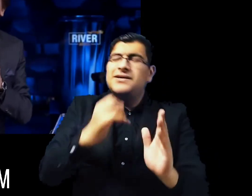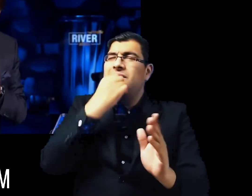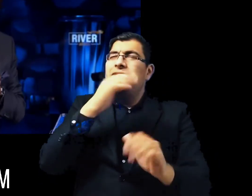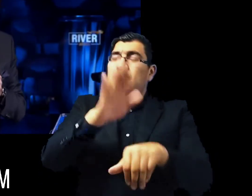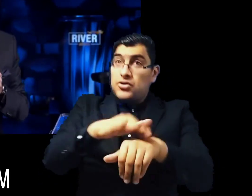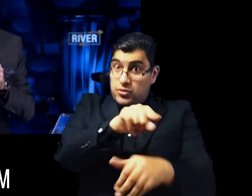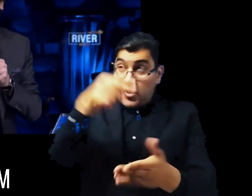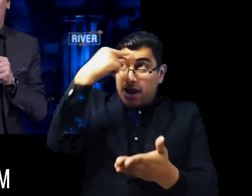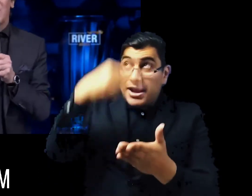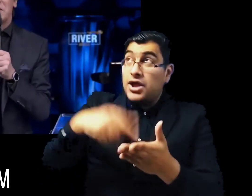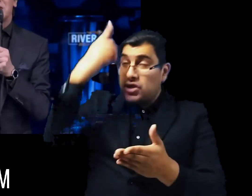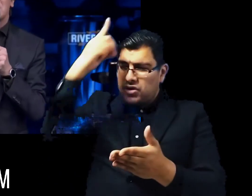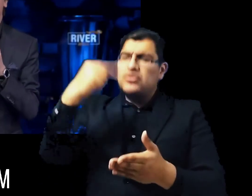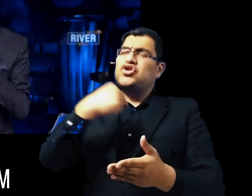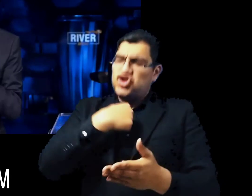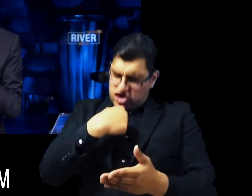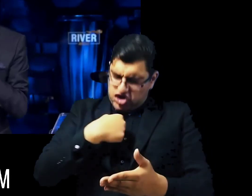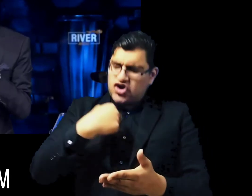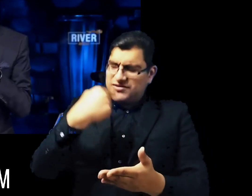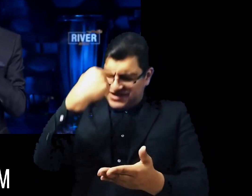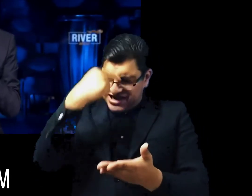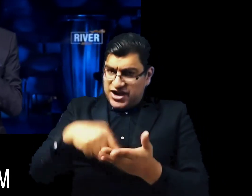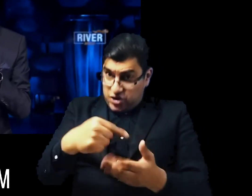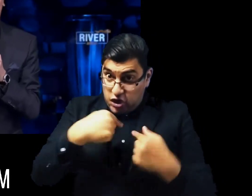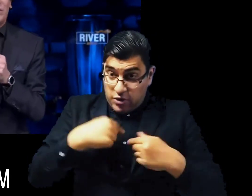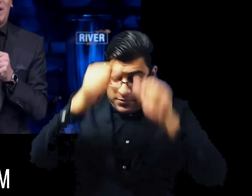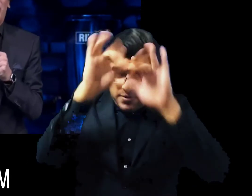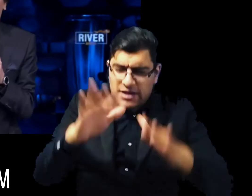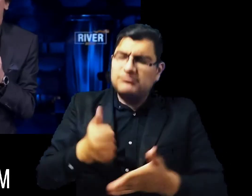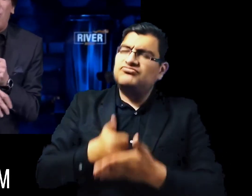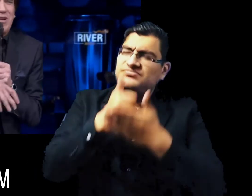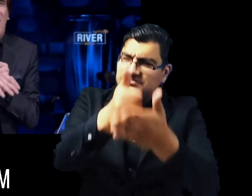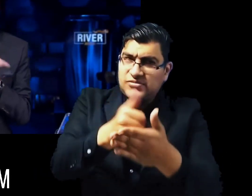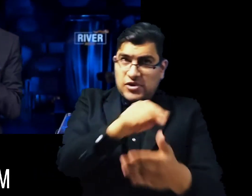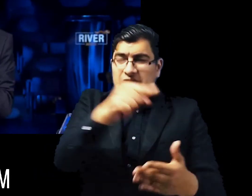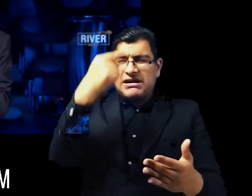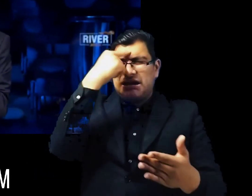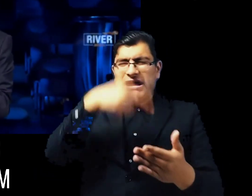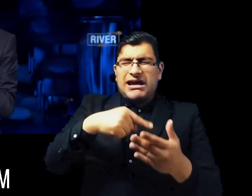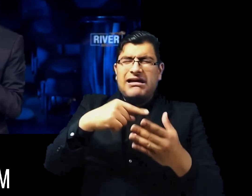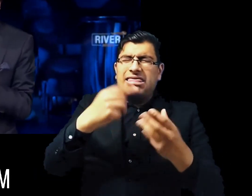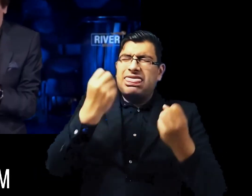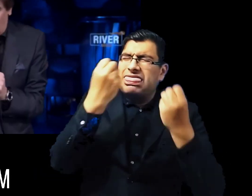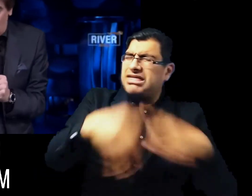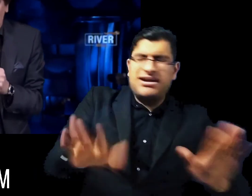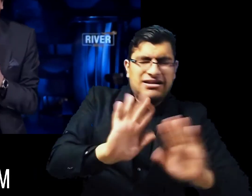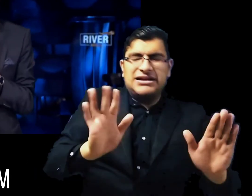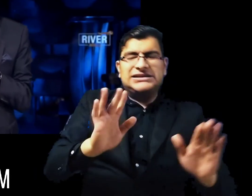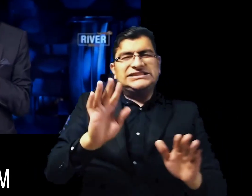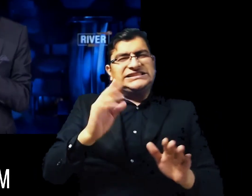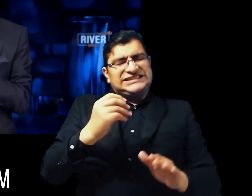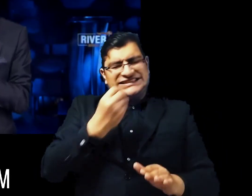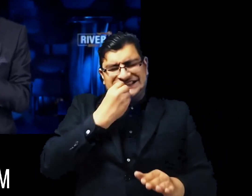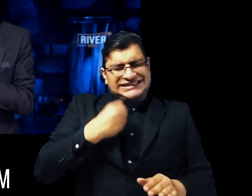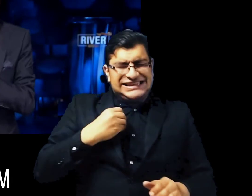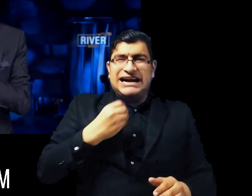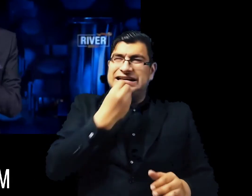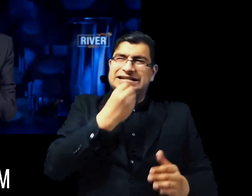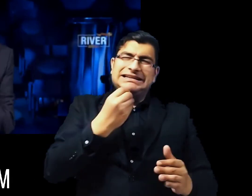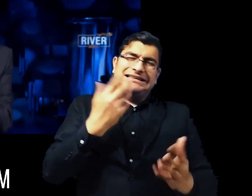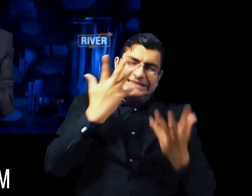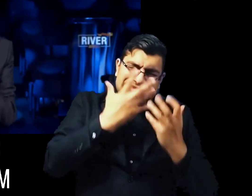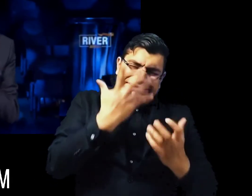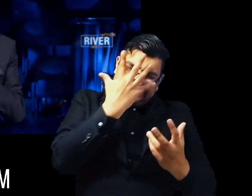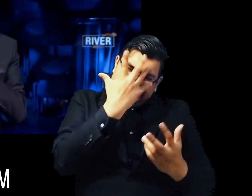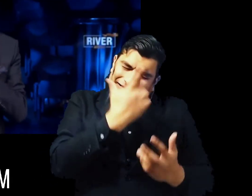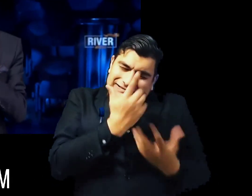has creído que yo te voy a bendecir, por cuanto no perdiste la fe, aún a pesar de mirarte al espejo y no gustarte lo que ves,